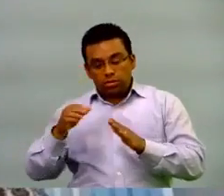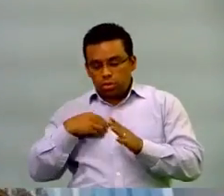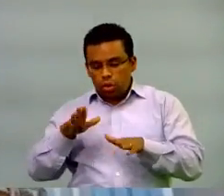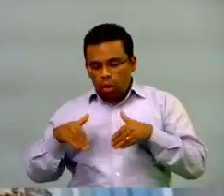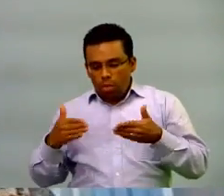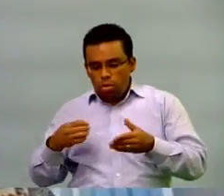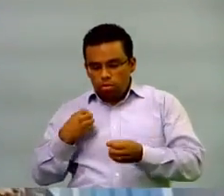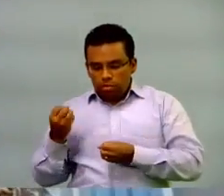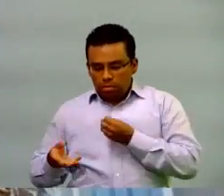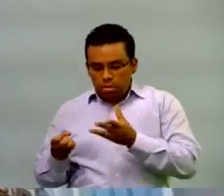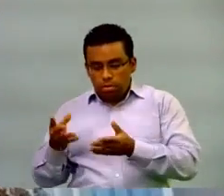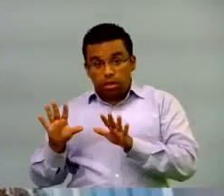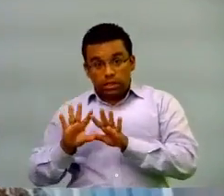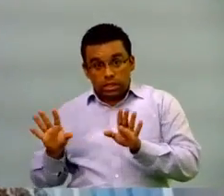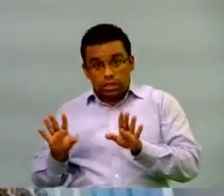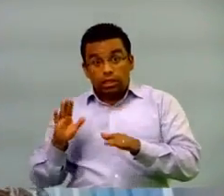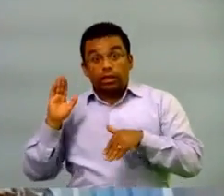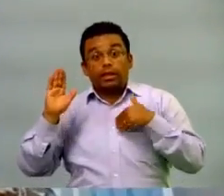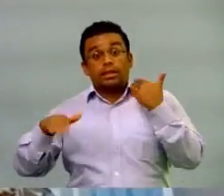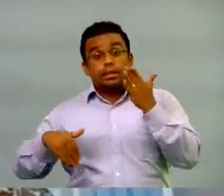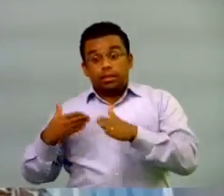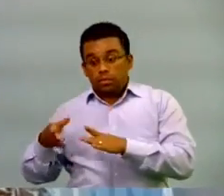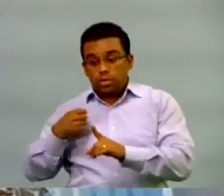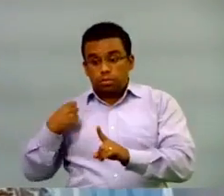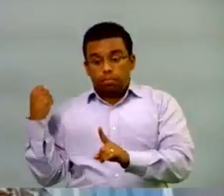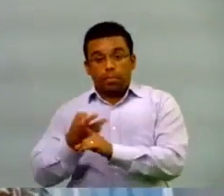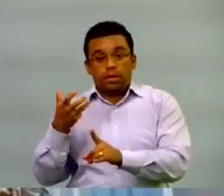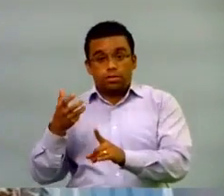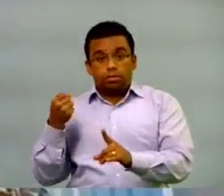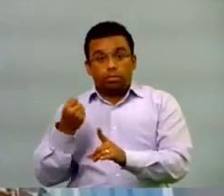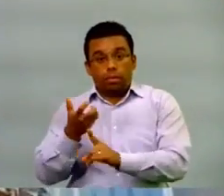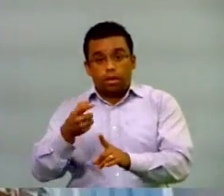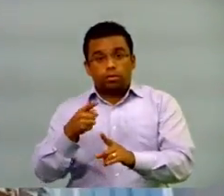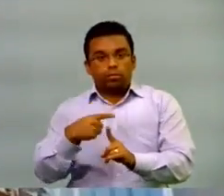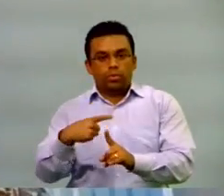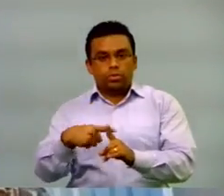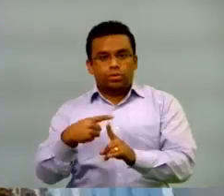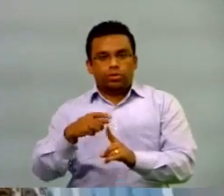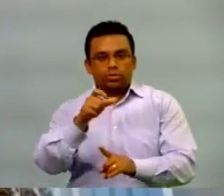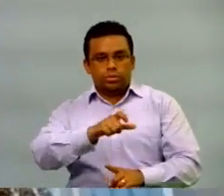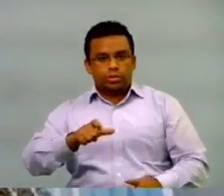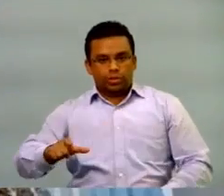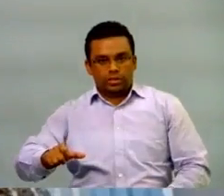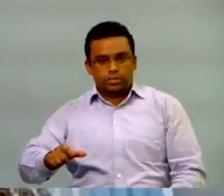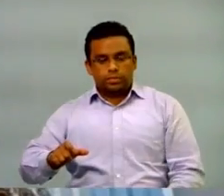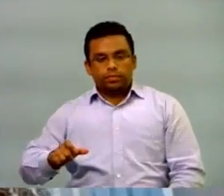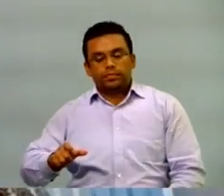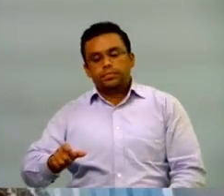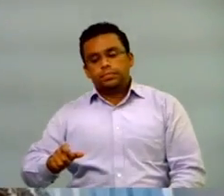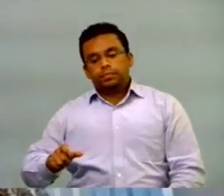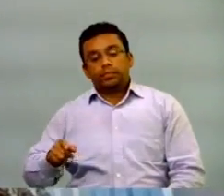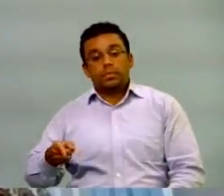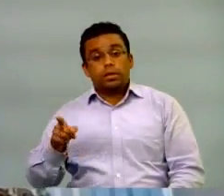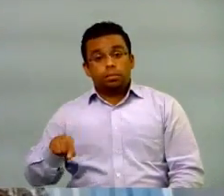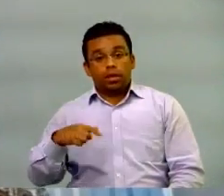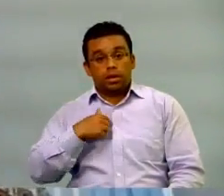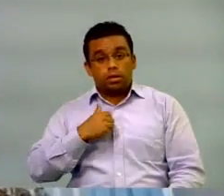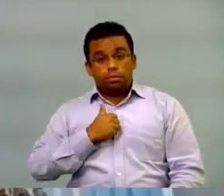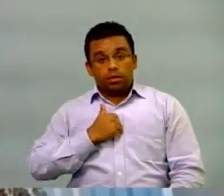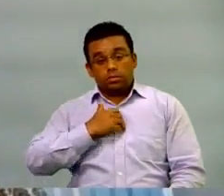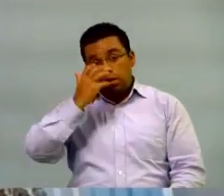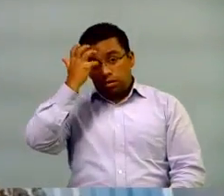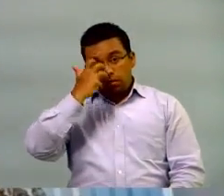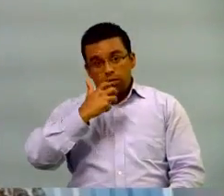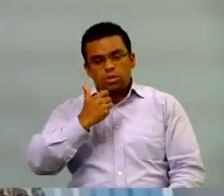práctica y eso obviamente impacta positivamente en el proceso de aprendizaje. La evaluación tiene que ver con